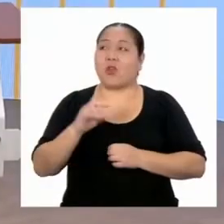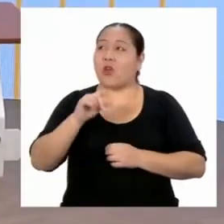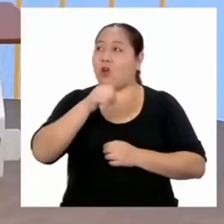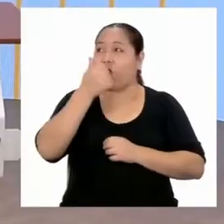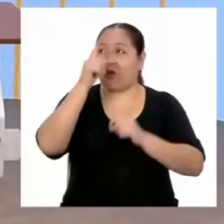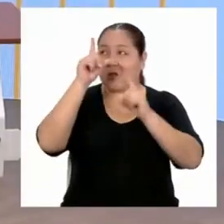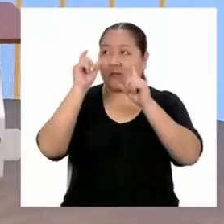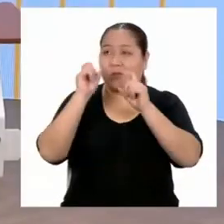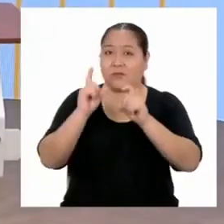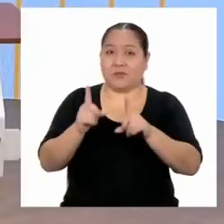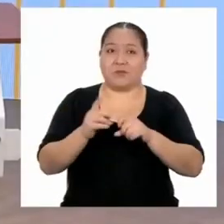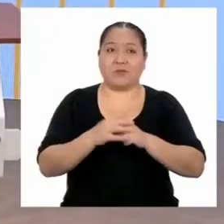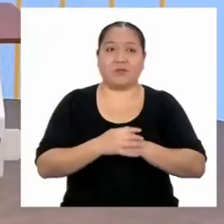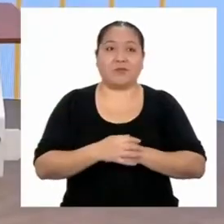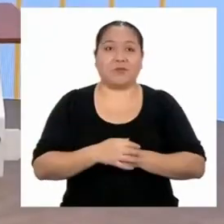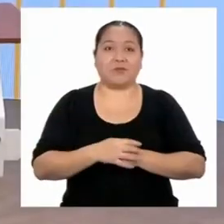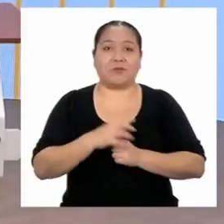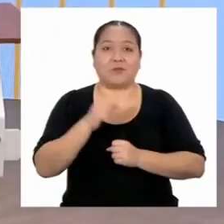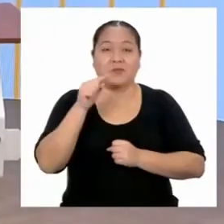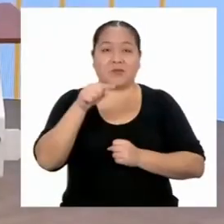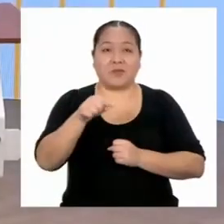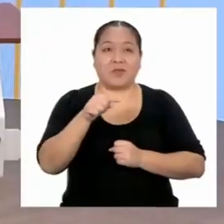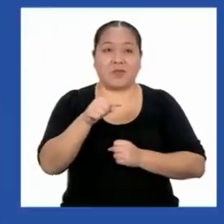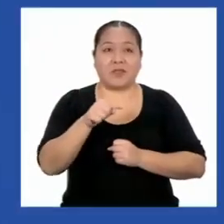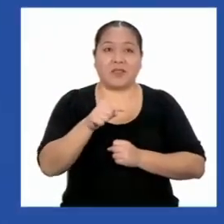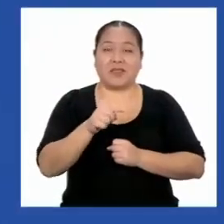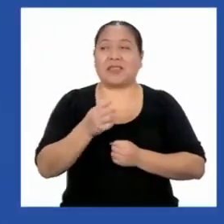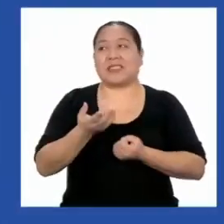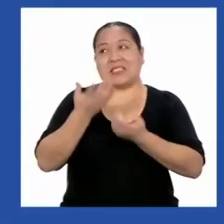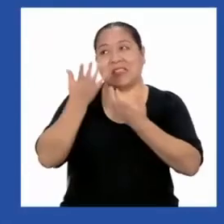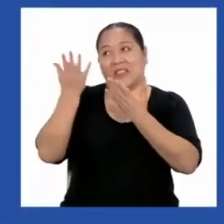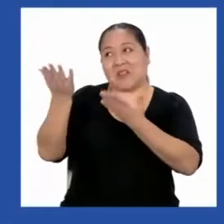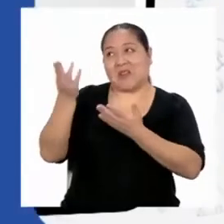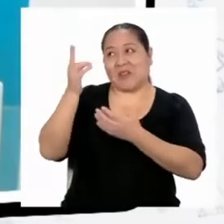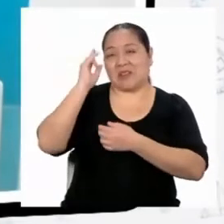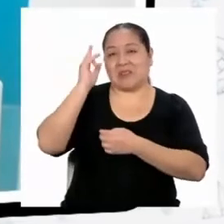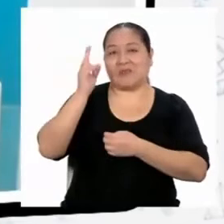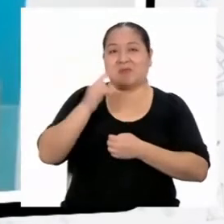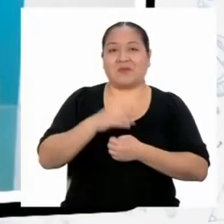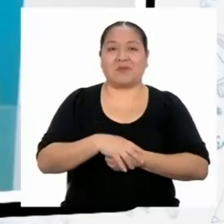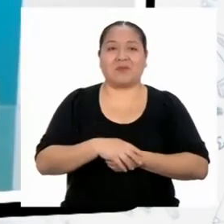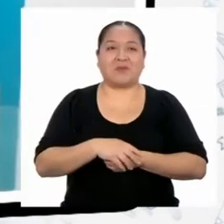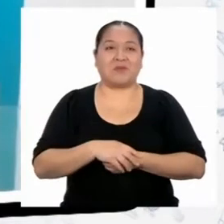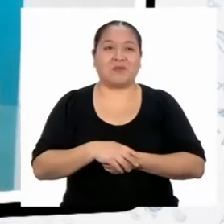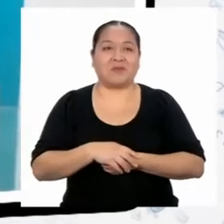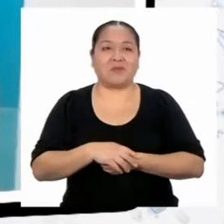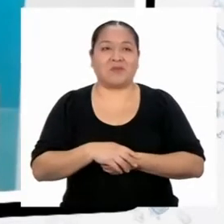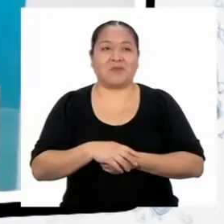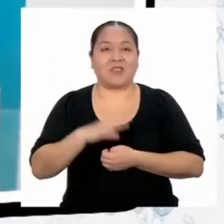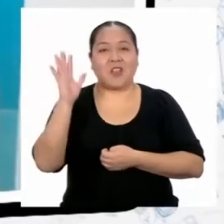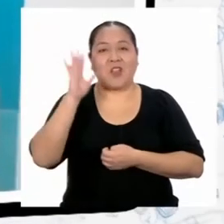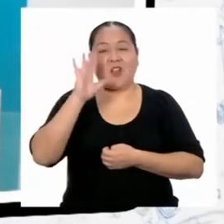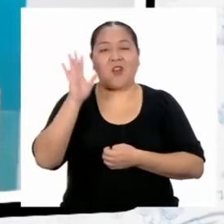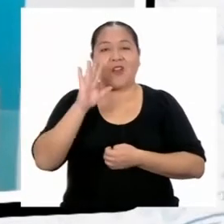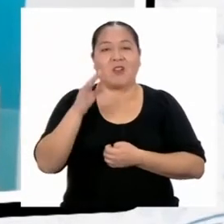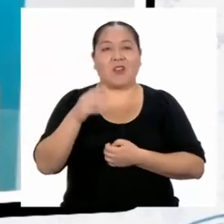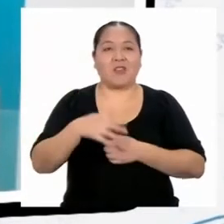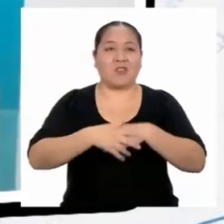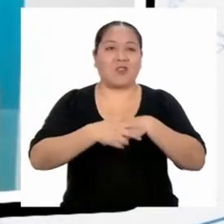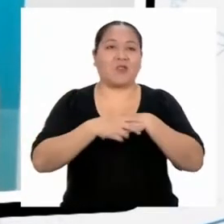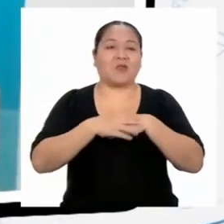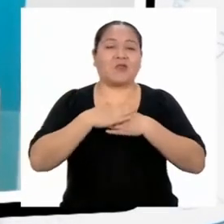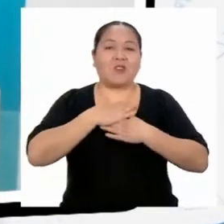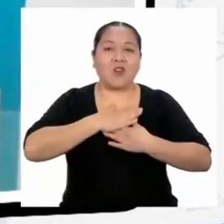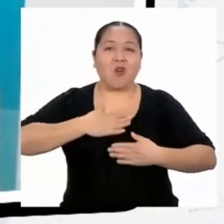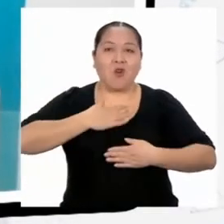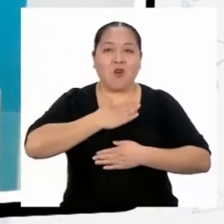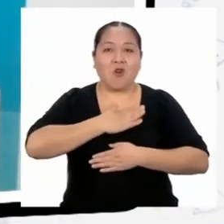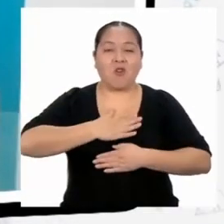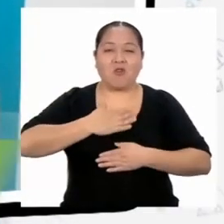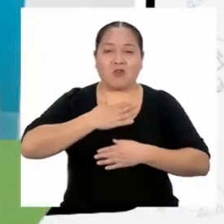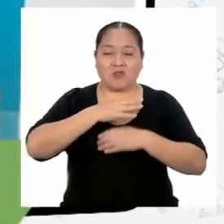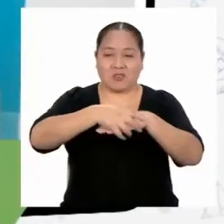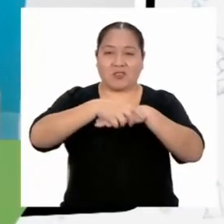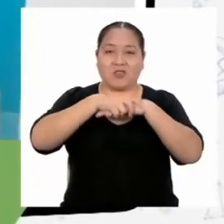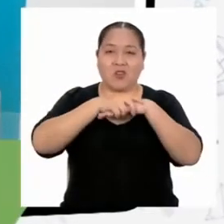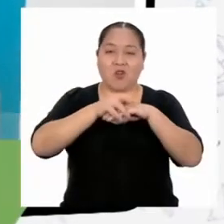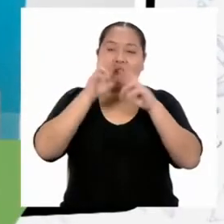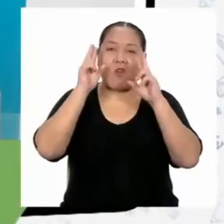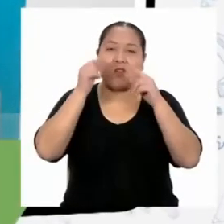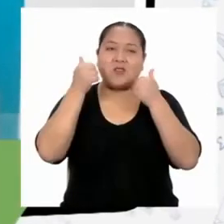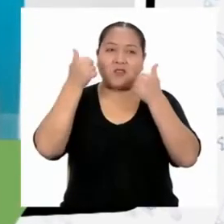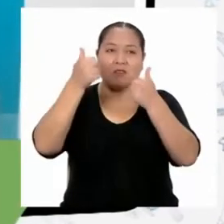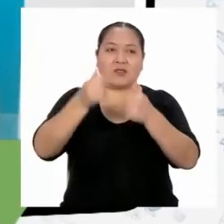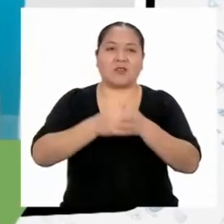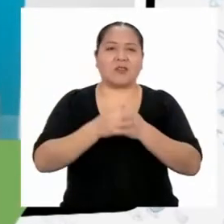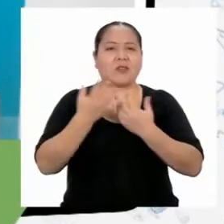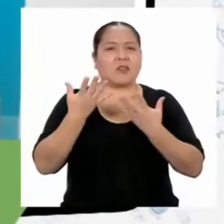más. Y esa sí te la dejaré, profesora. Hola Yanira, un gusto saludarte. A ti y a docentes, espero que estén bien.